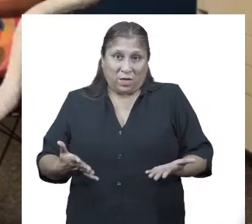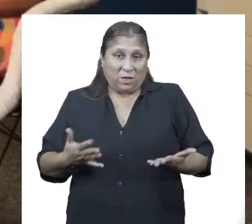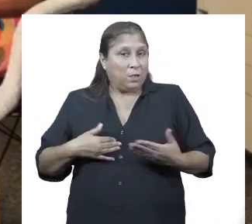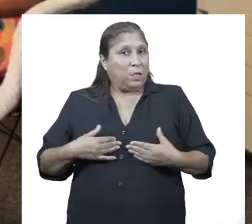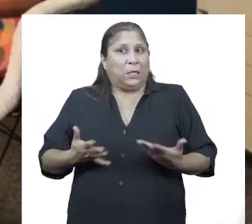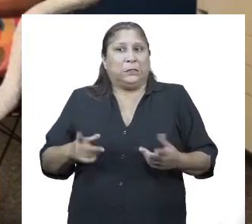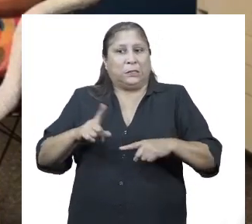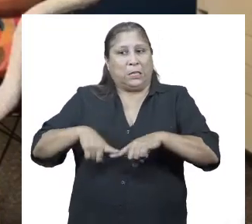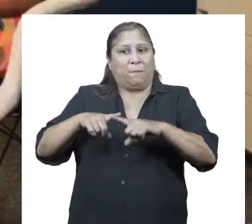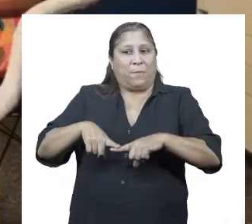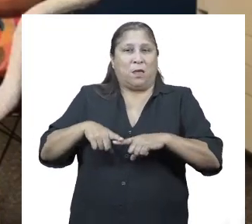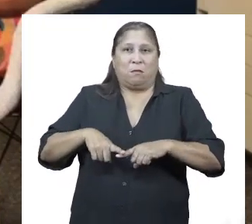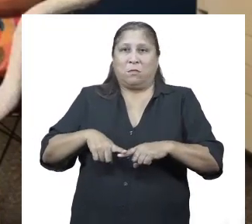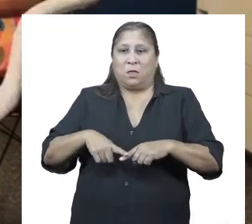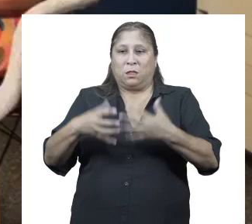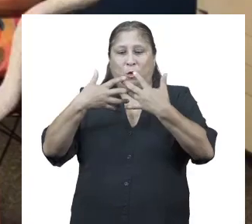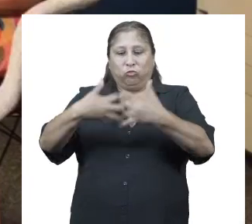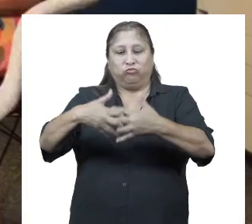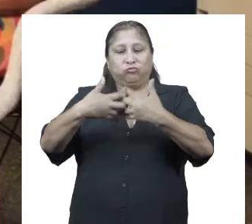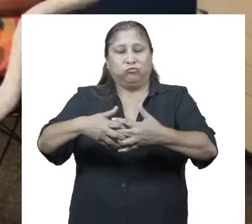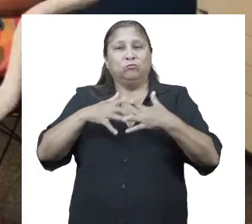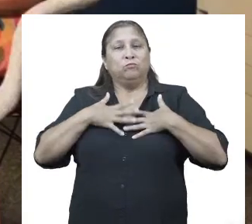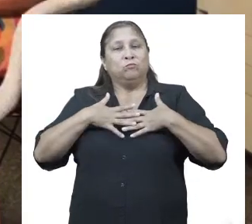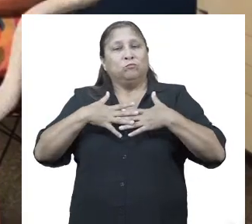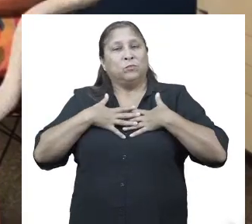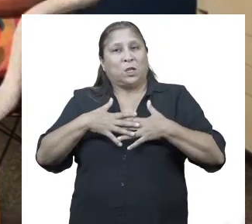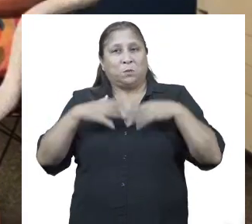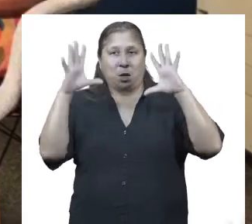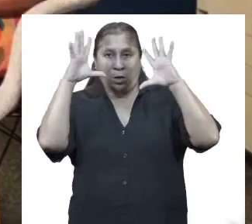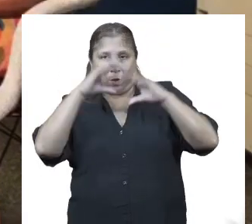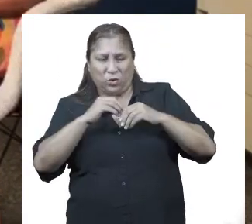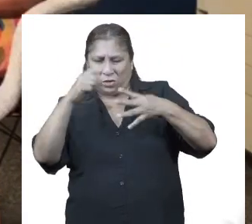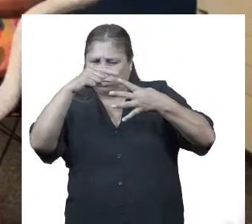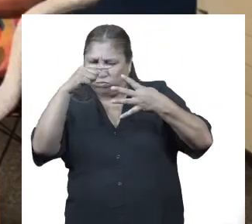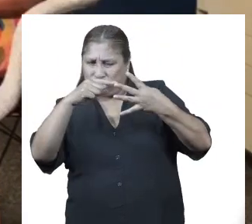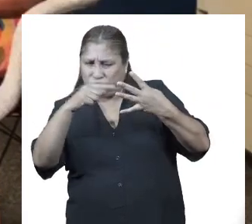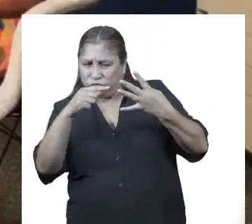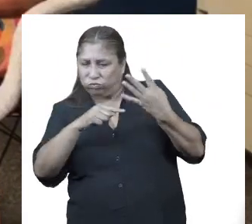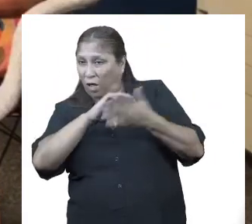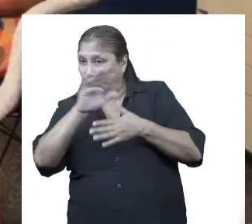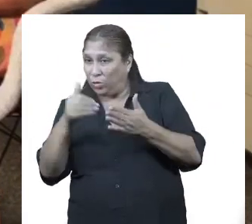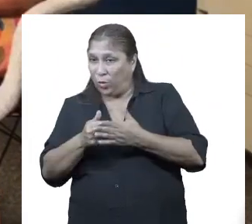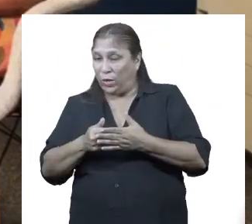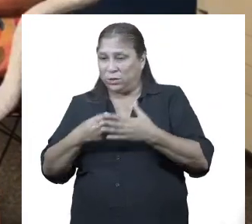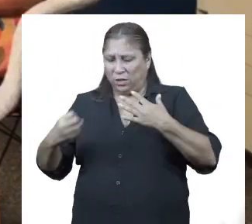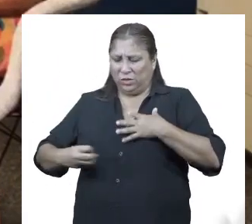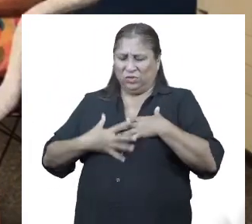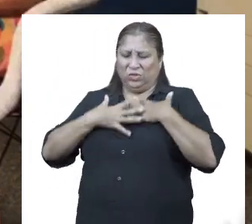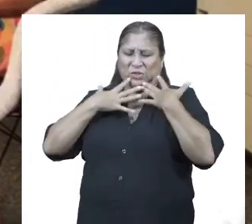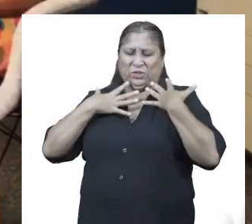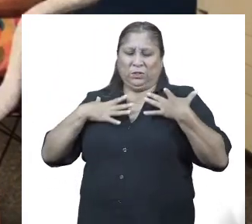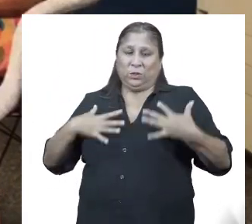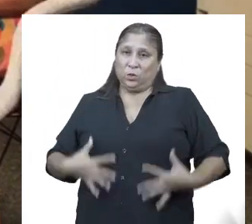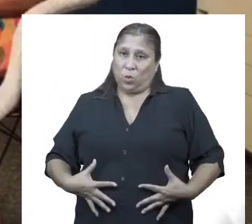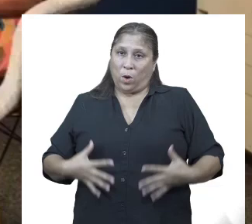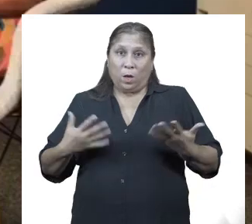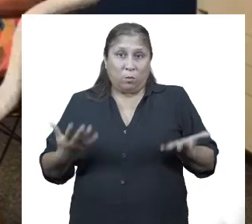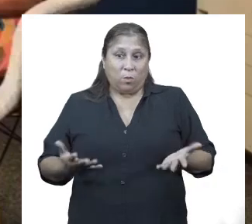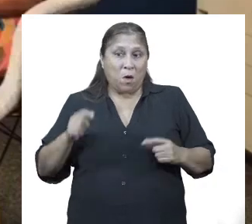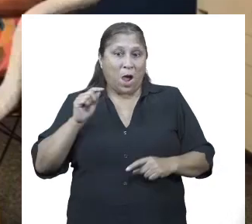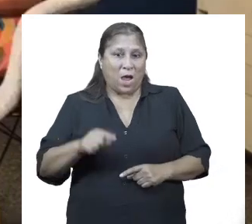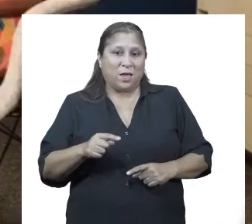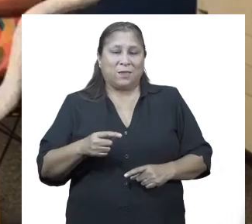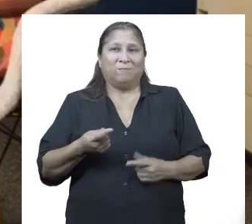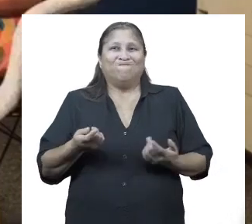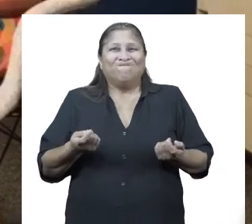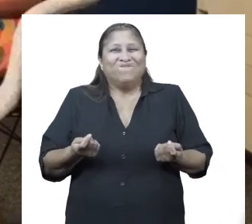es altamente dependiente de un respirador por las noches. Todas estas medidas invasivas a